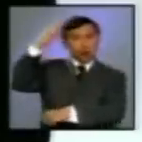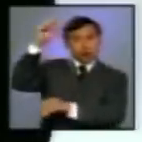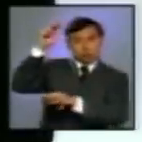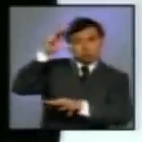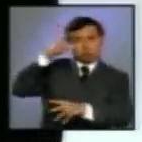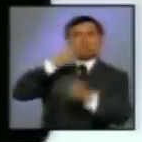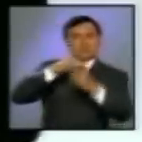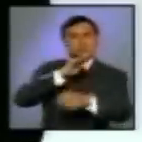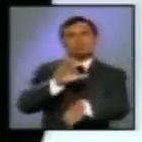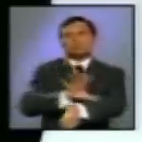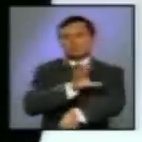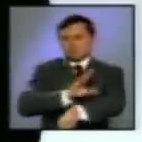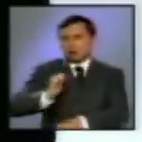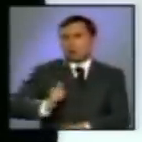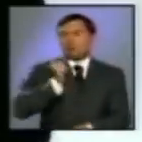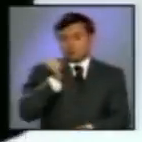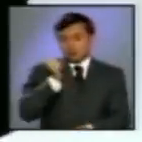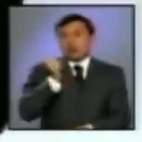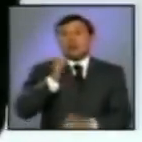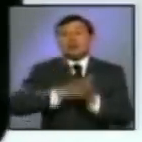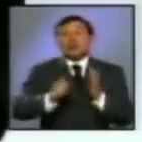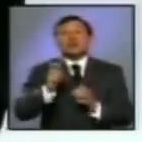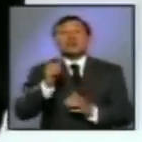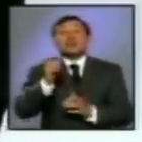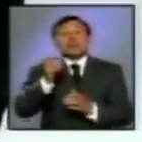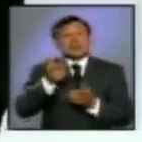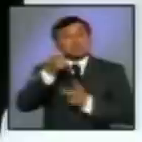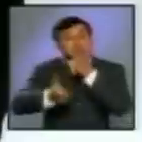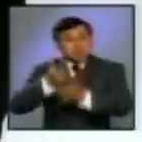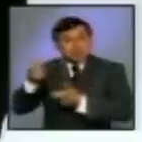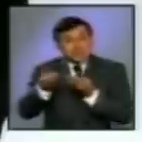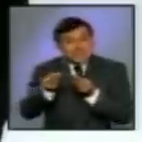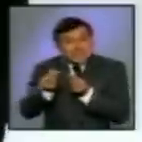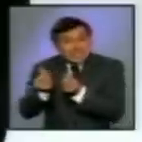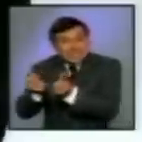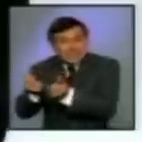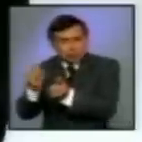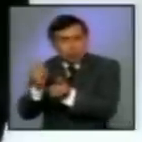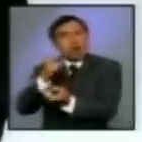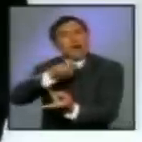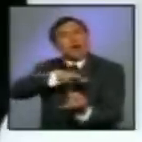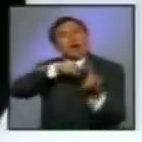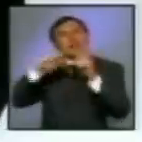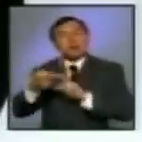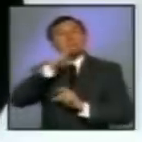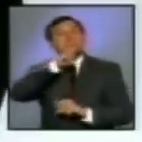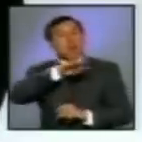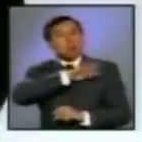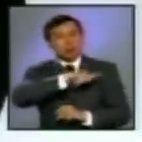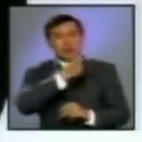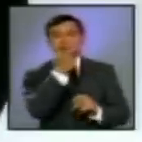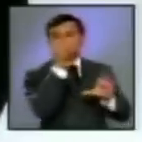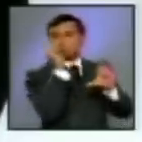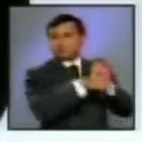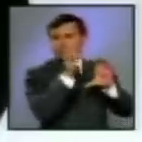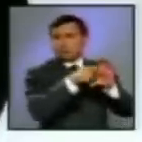para, derrochar electricidad, se usen para entregar con financiamiento a fondo perdido a 1 millón